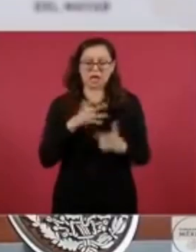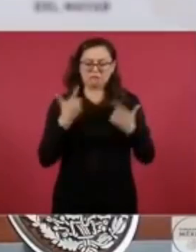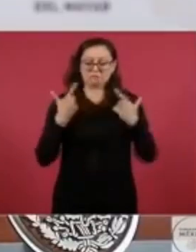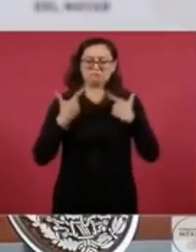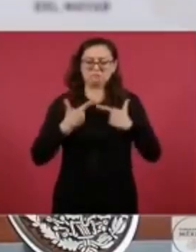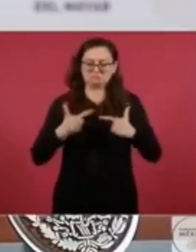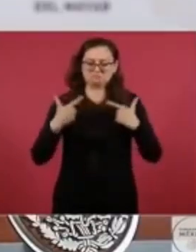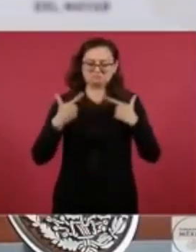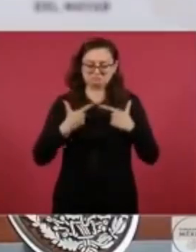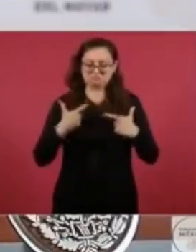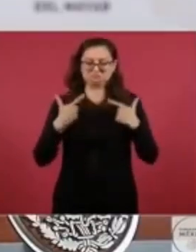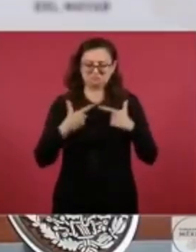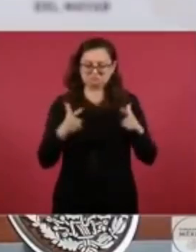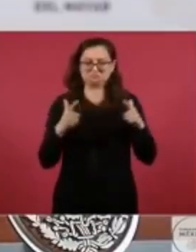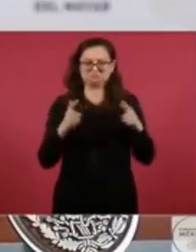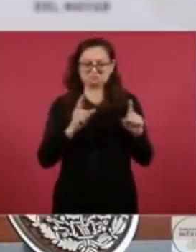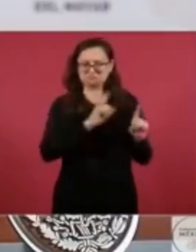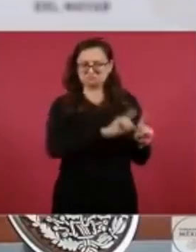pues que